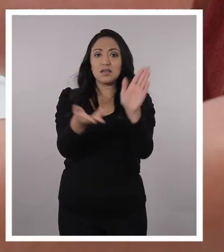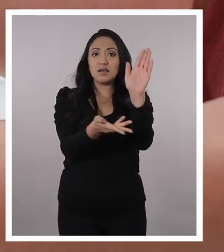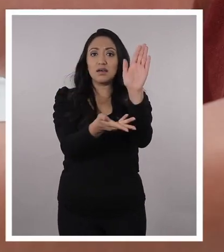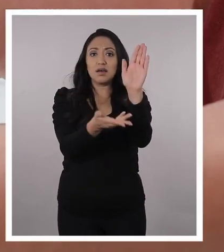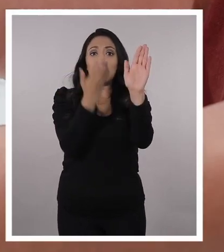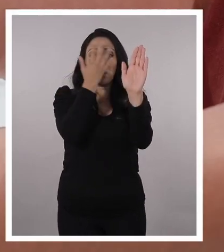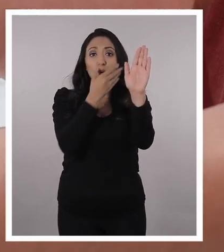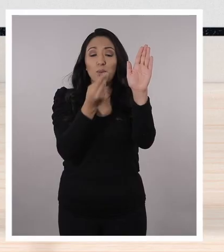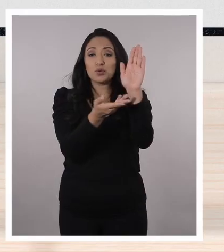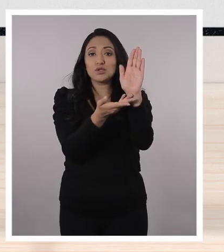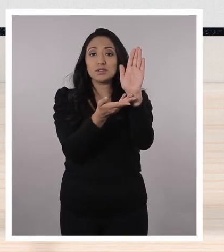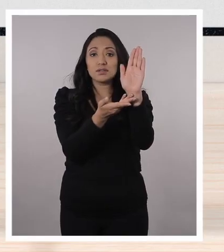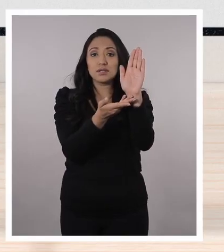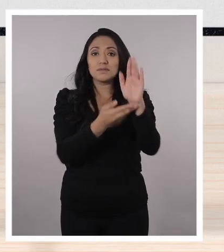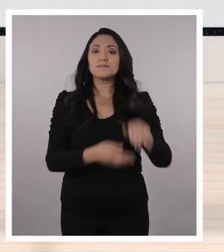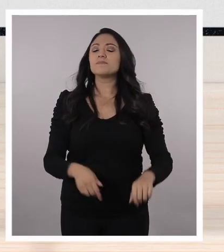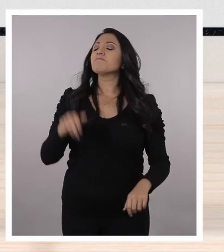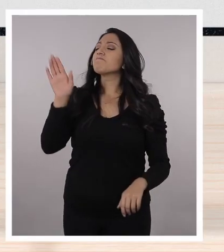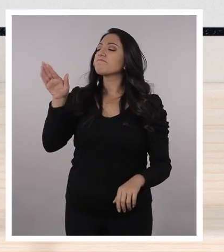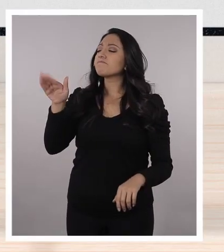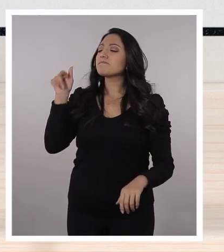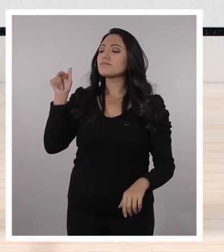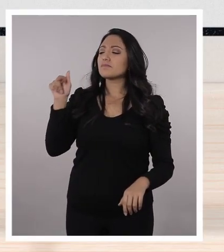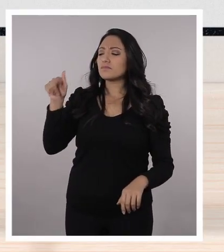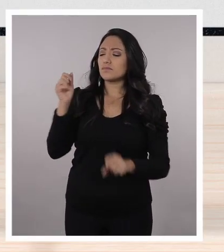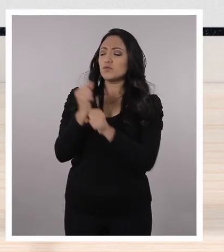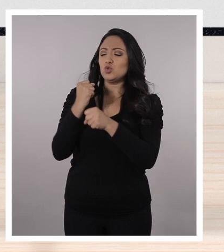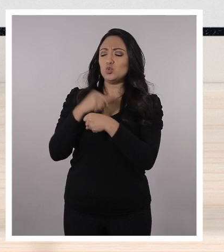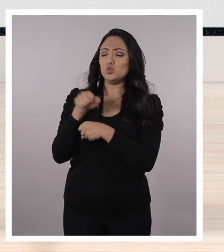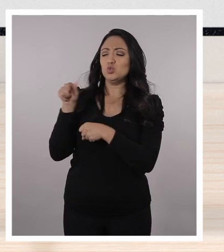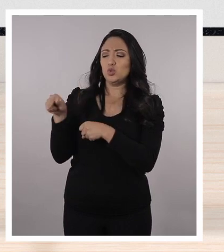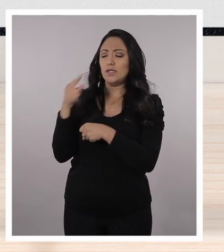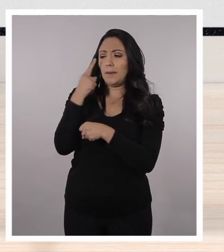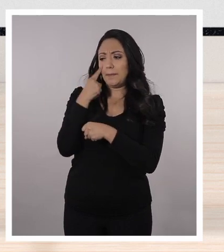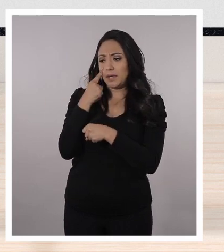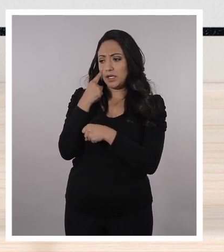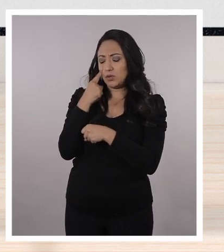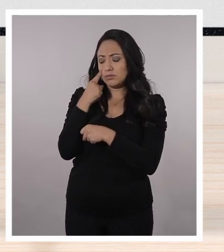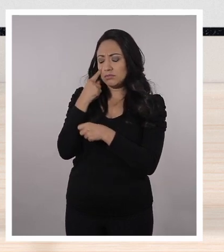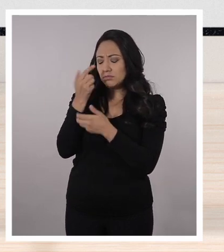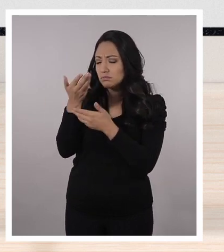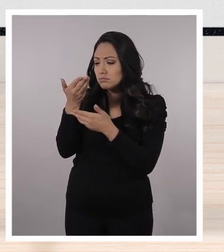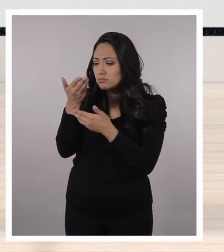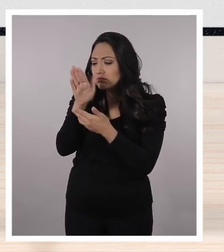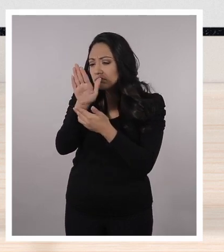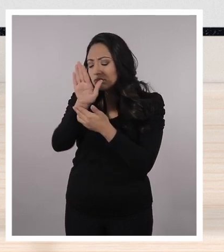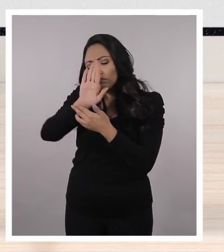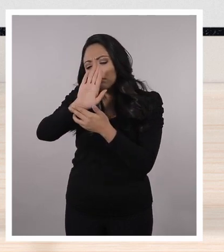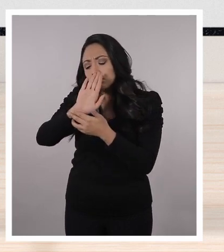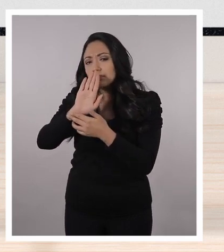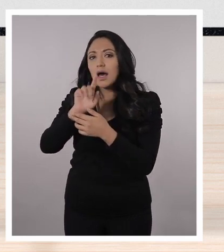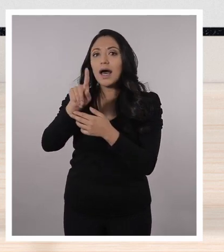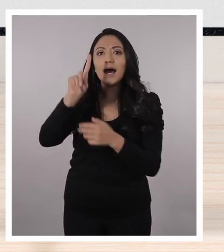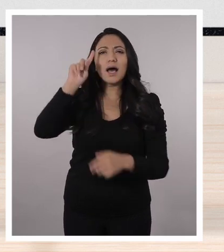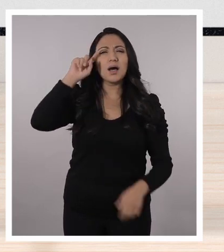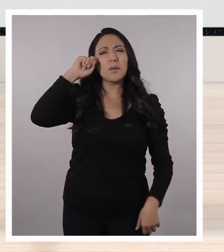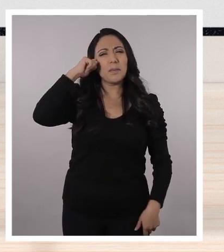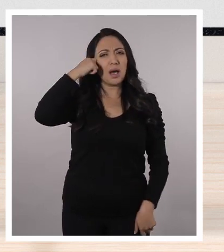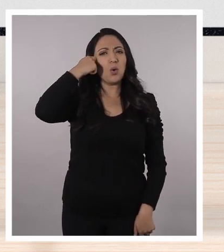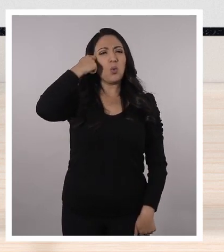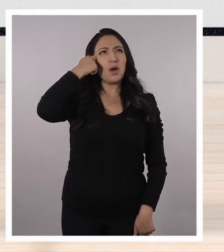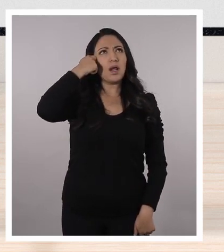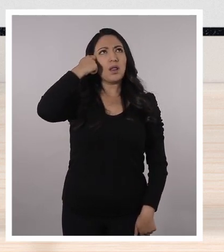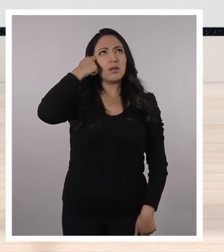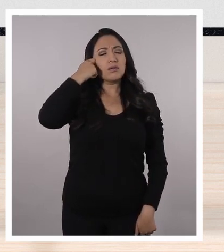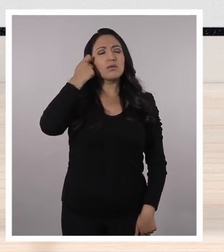chicos, ¿qué les parece? Está muy bonito. ¿Sabes, Nelly, que ahora que lo miro con atención, me recuerda